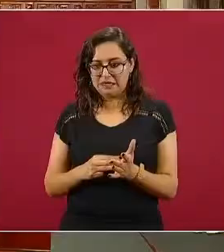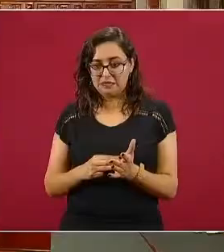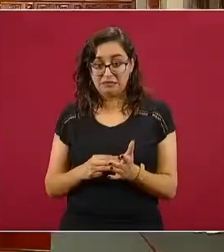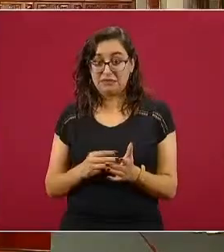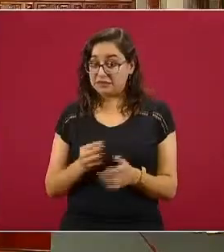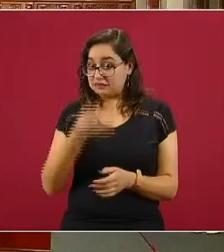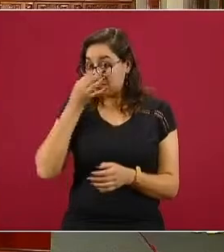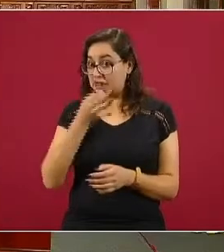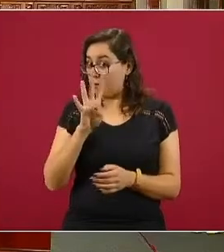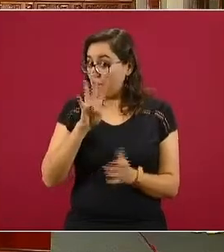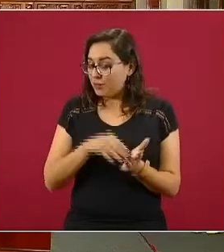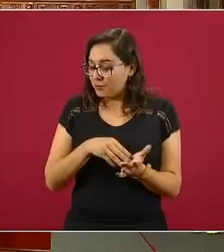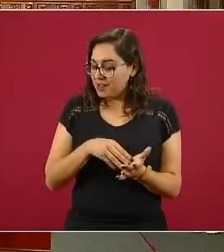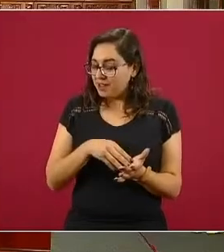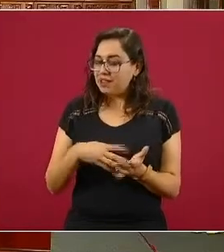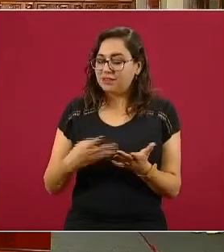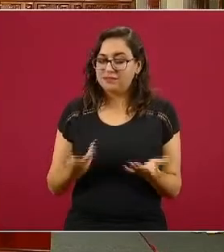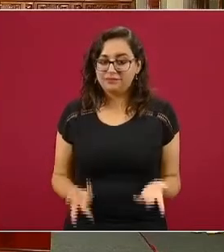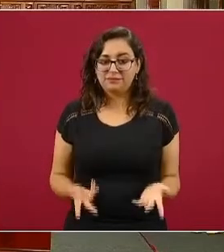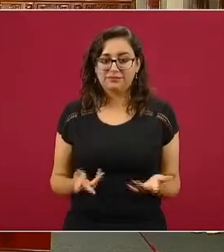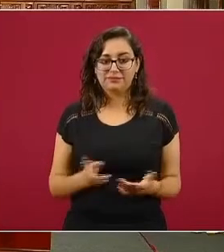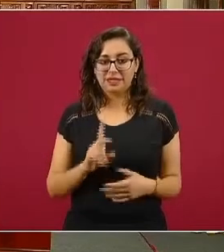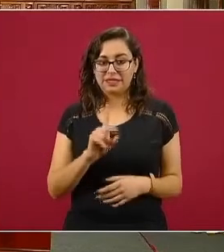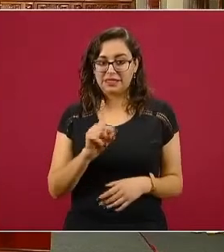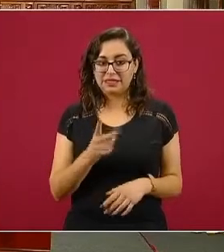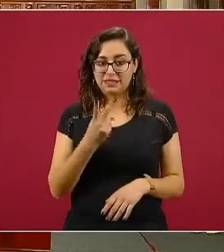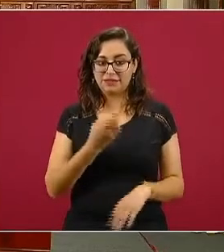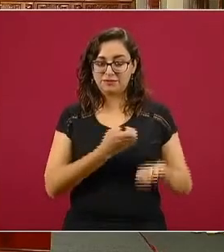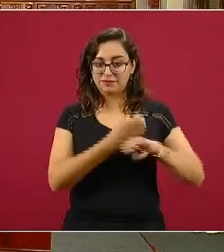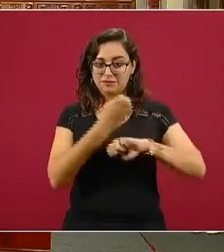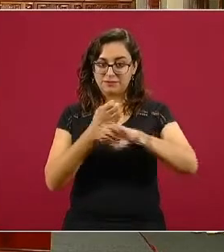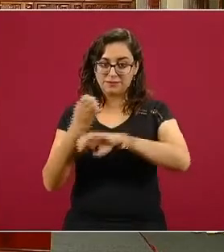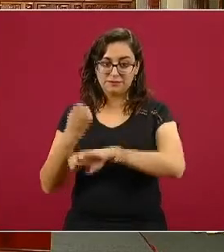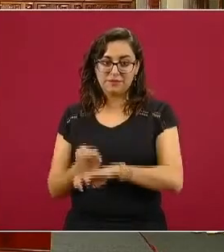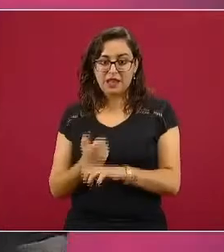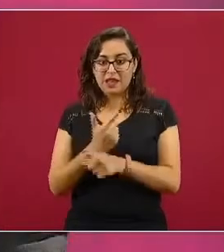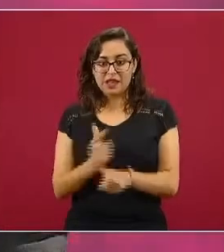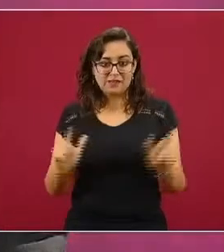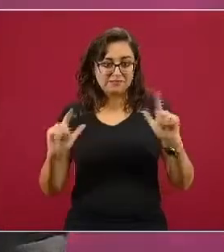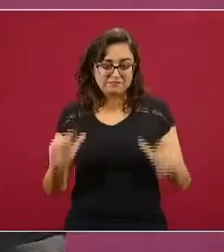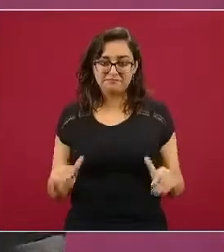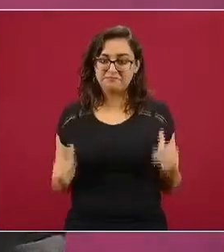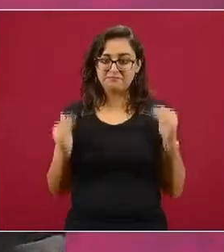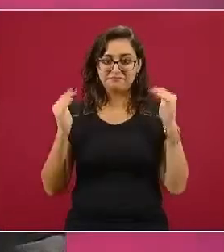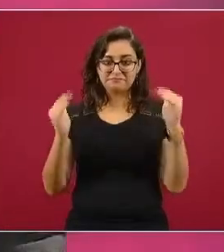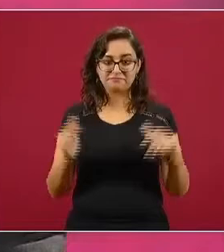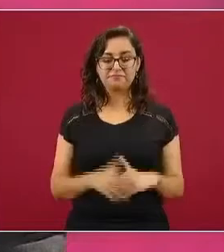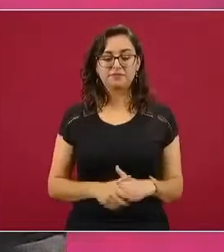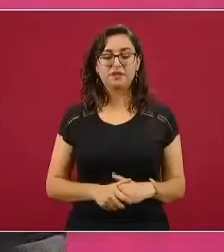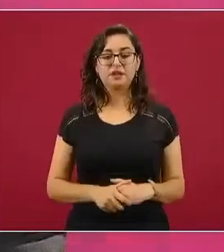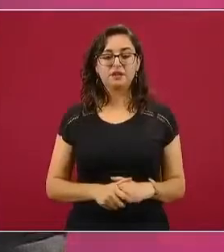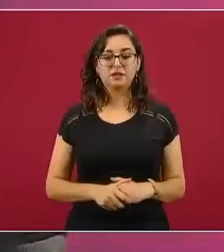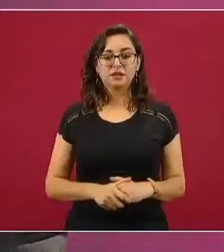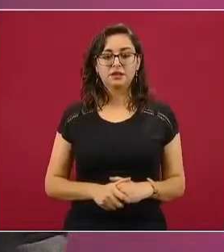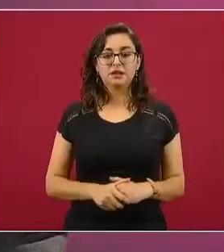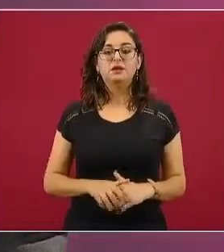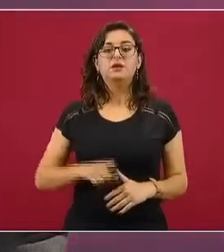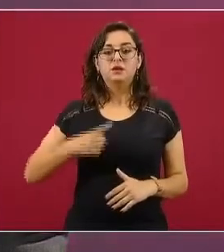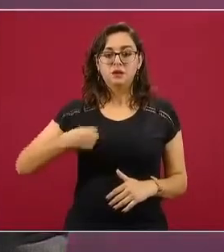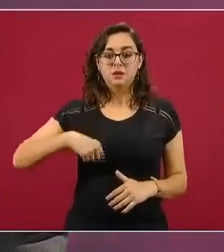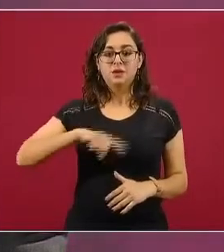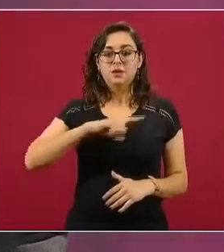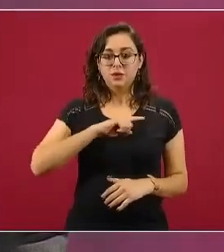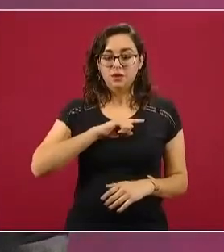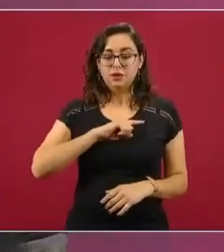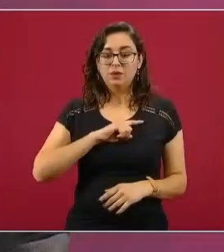tantos. Entonces, y 32 entidades federativas libres y soberanas. Entonces, lo que hemos hecho cuando se nos